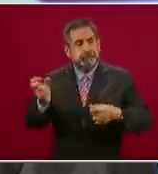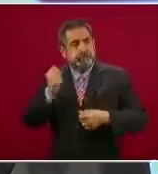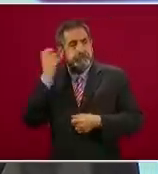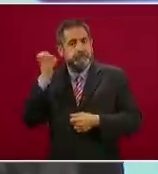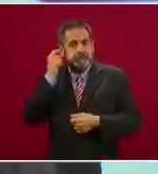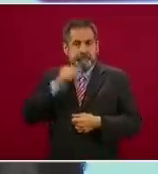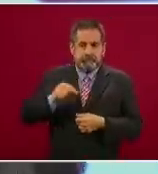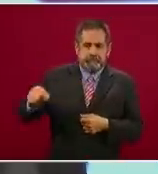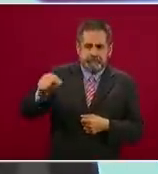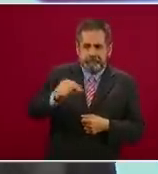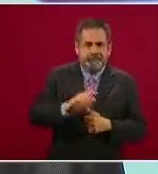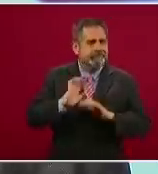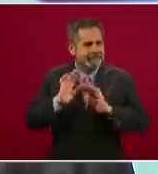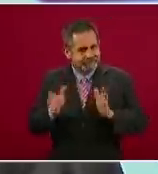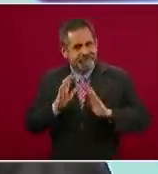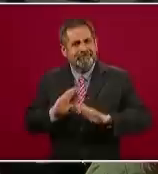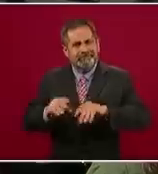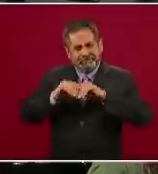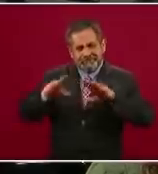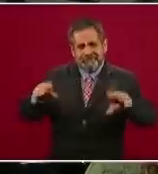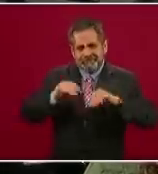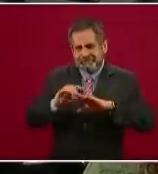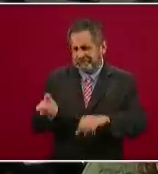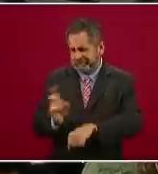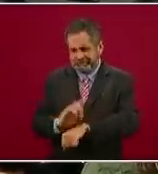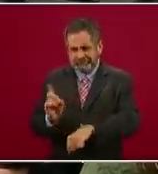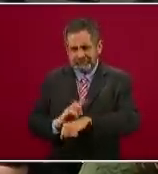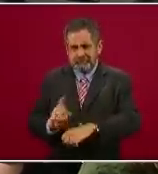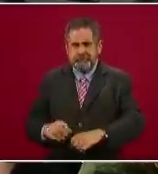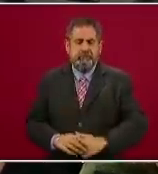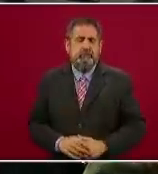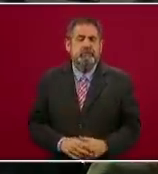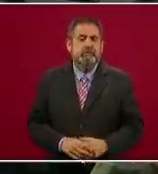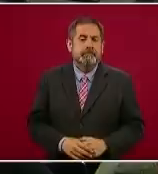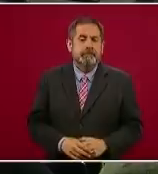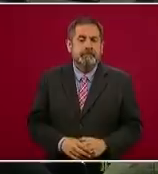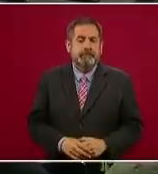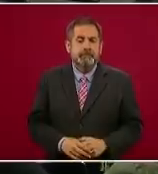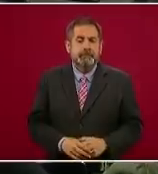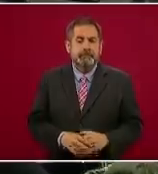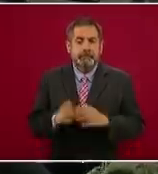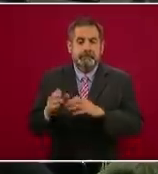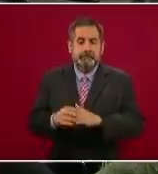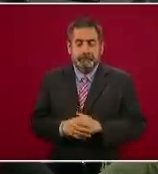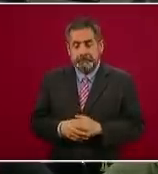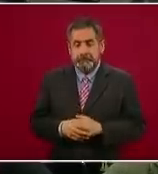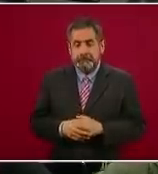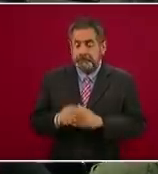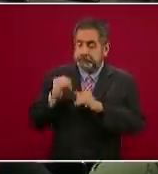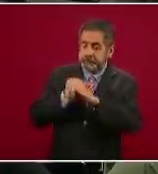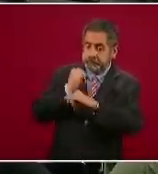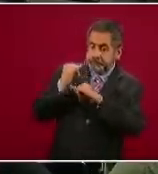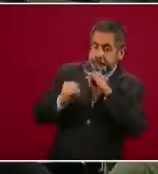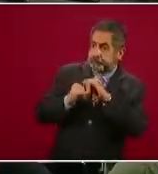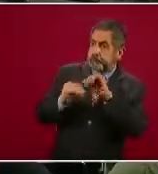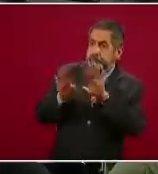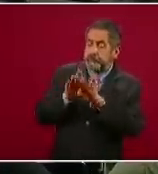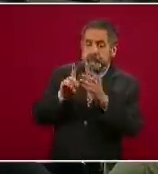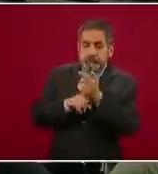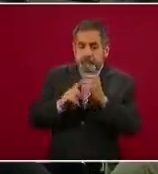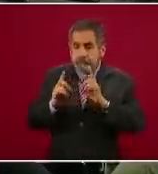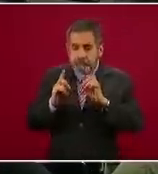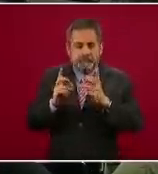prensa y comunicados que hacemos todos los días. La sanidad internacional es importantísima, todavía persistían por ahí